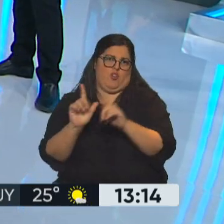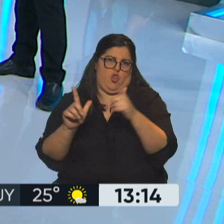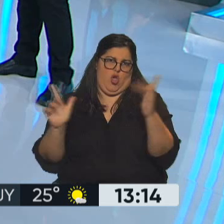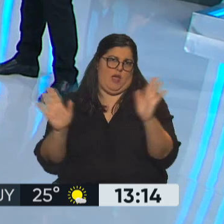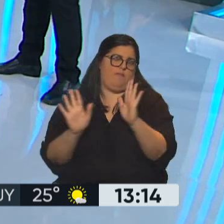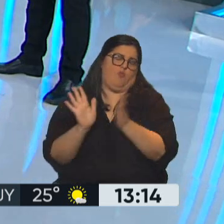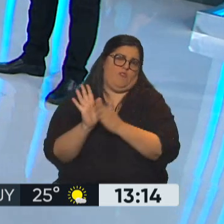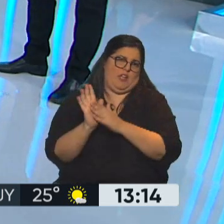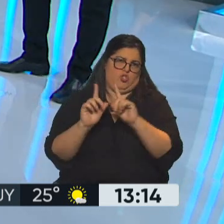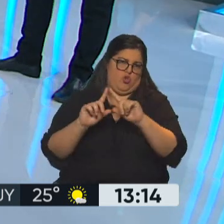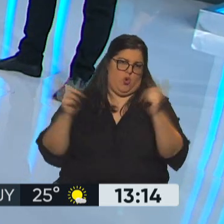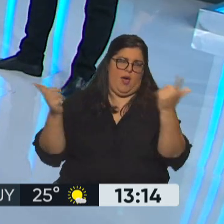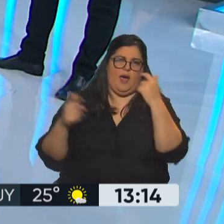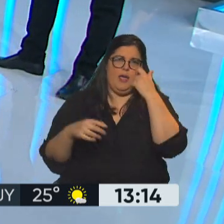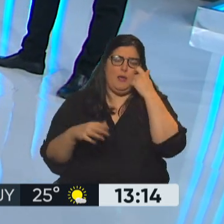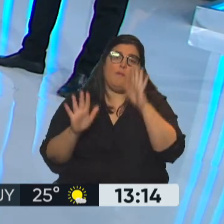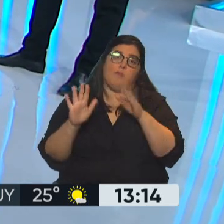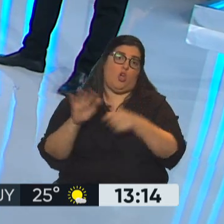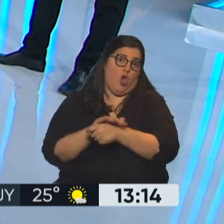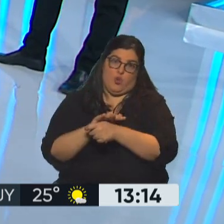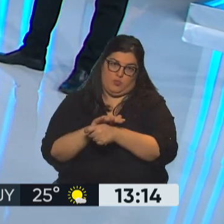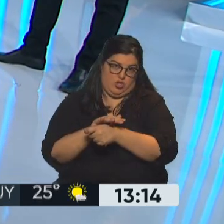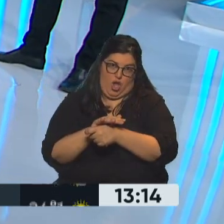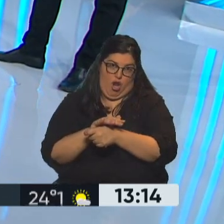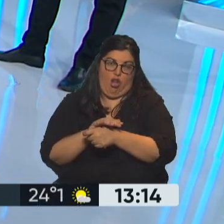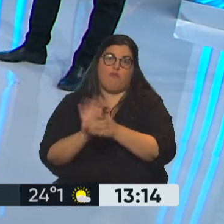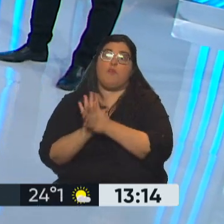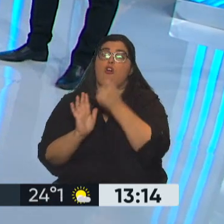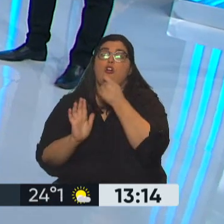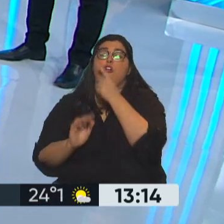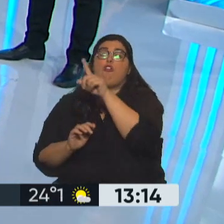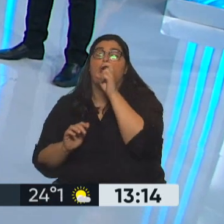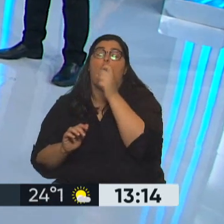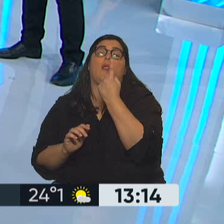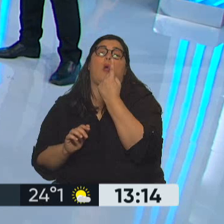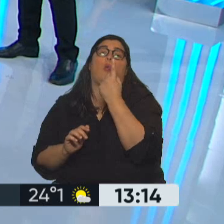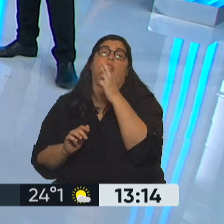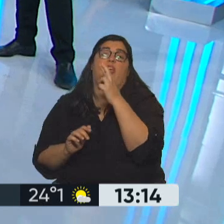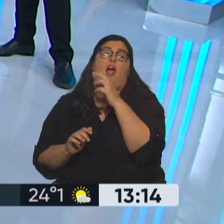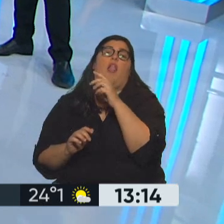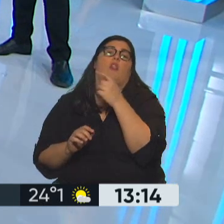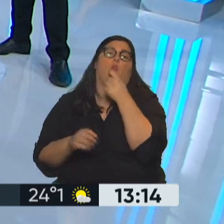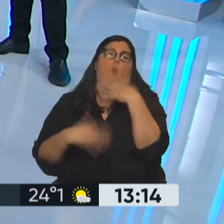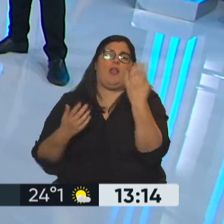tiene Alejandra. ninguna justificación, corrupción es de un real a un millón, no hay diferencia.